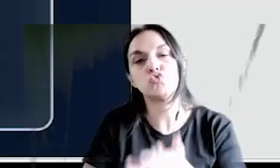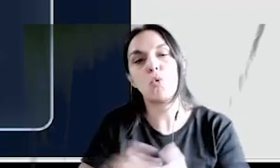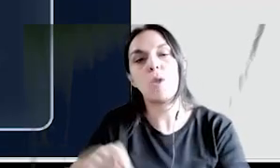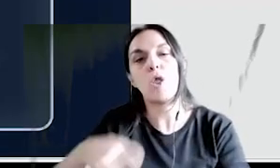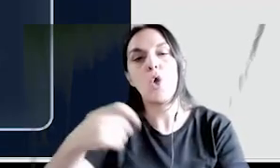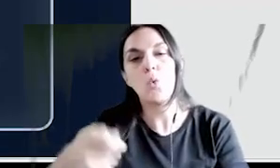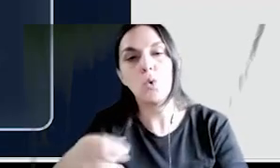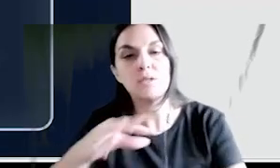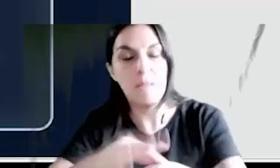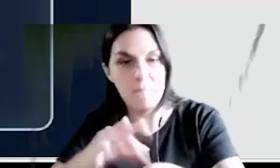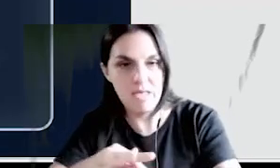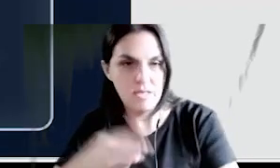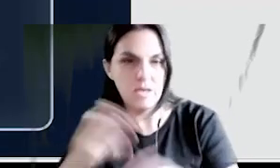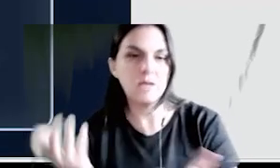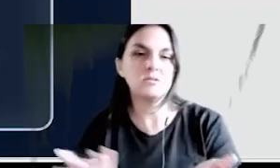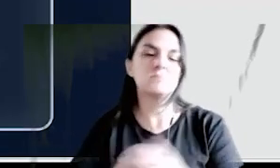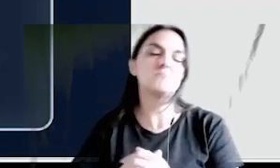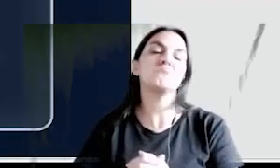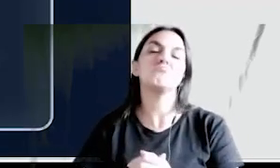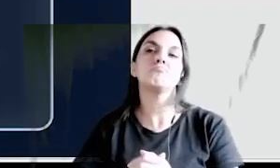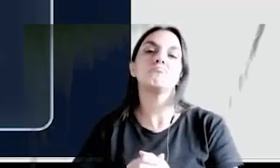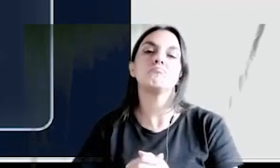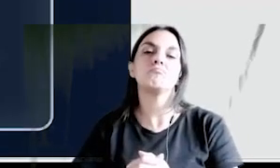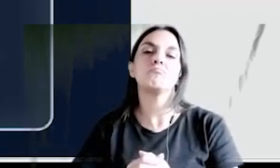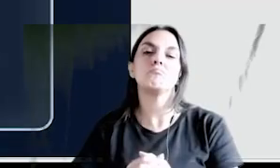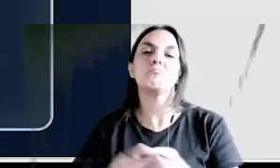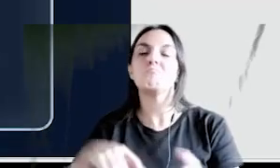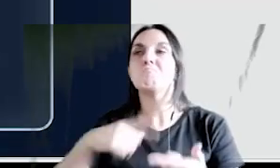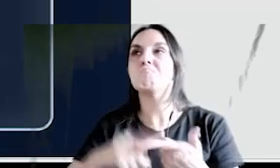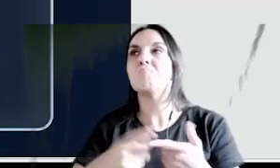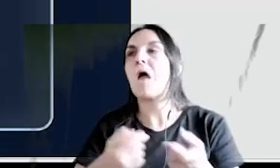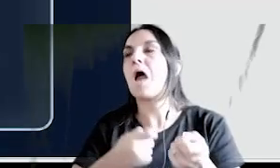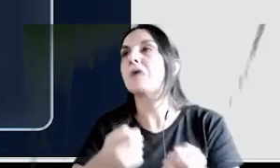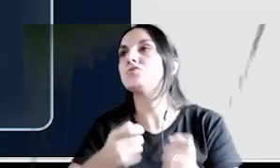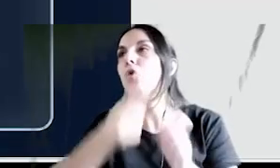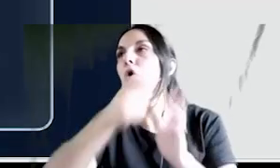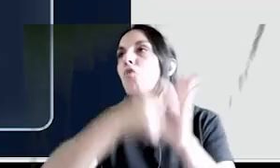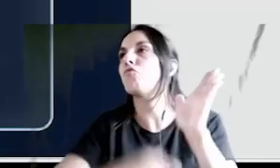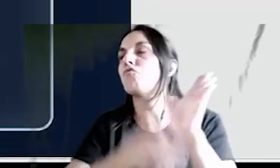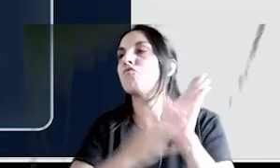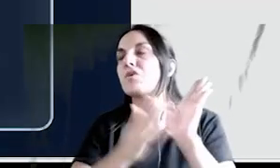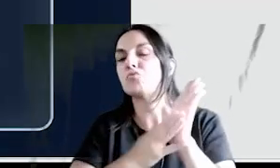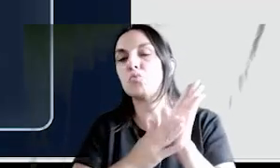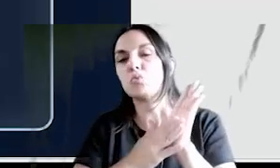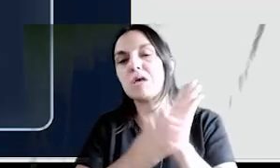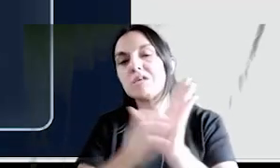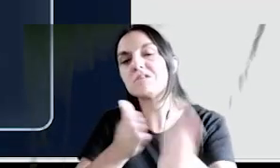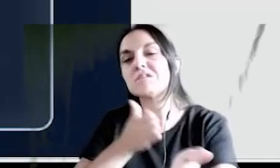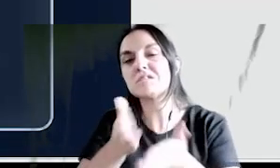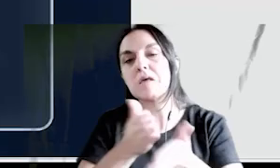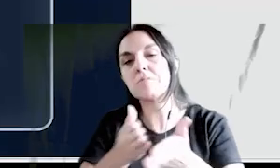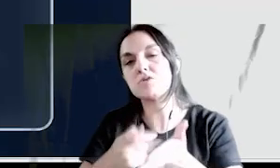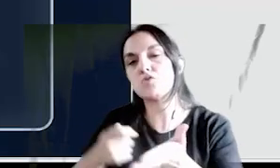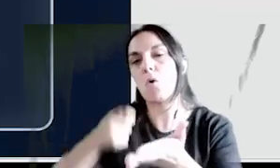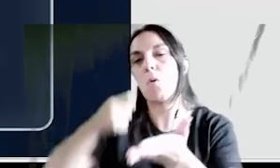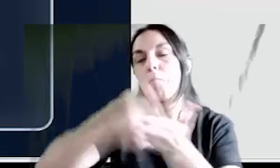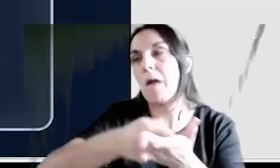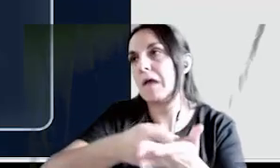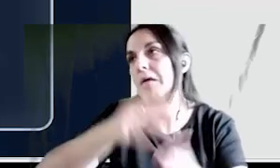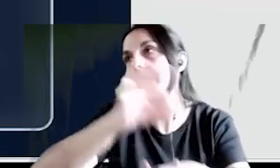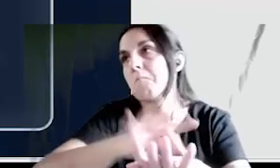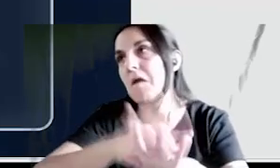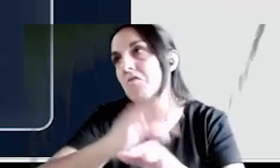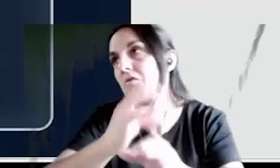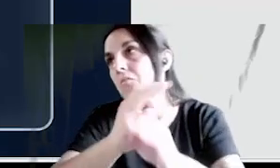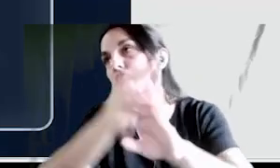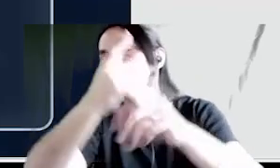asistenciales, podemos deducir gastos que tengamos por facturas de honorarios y servicios abonados a profesionales de salud.